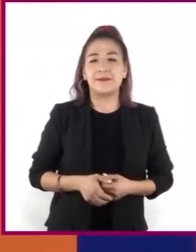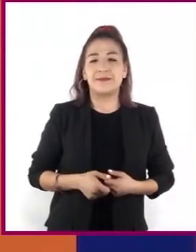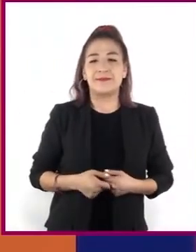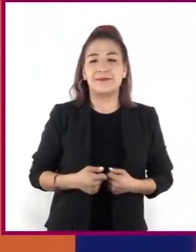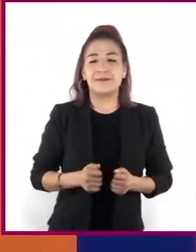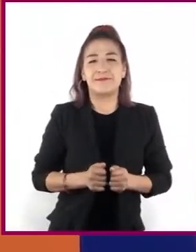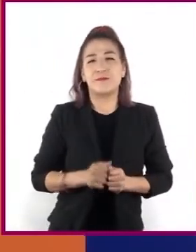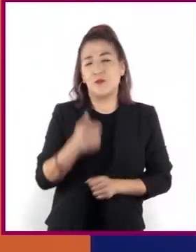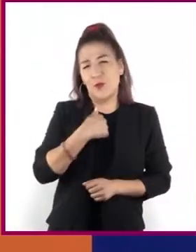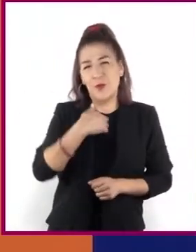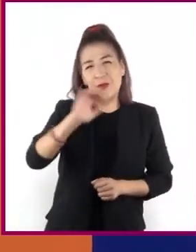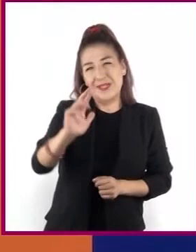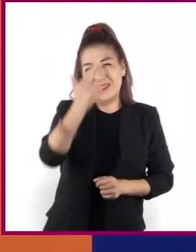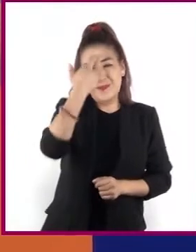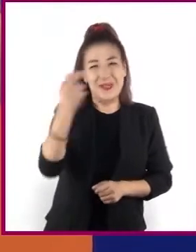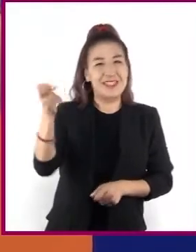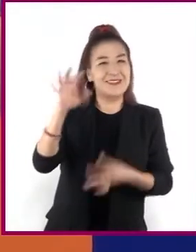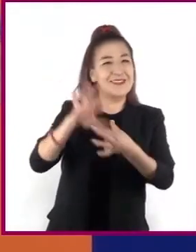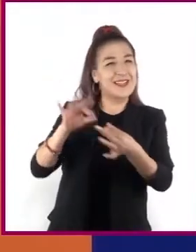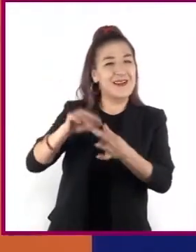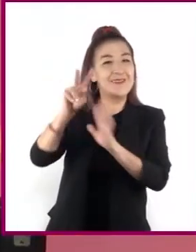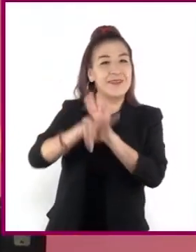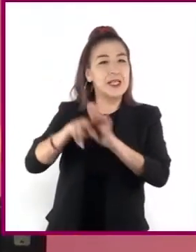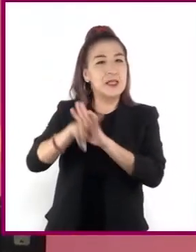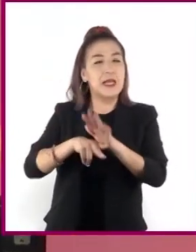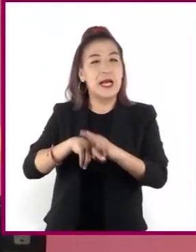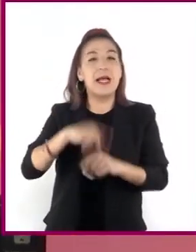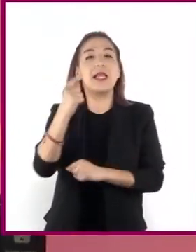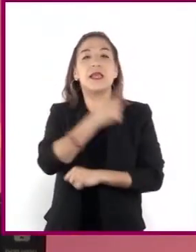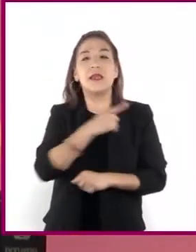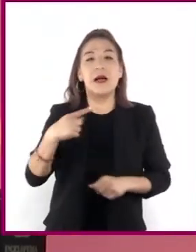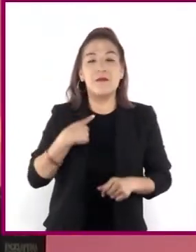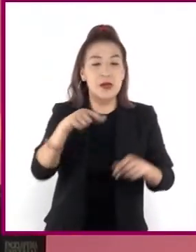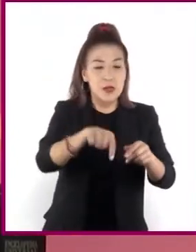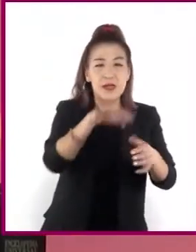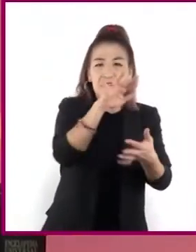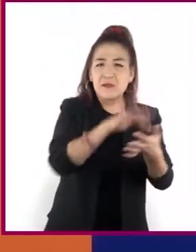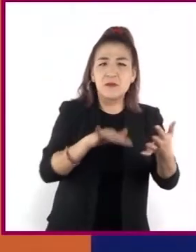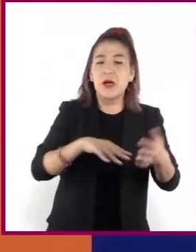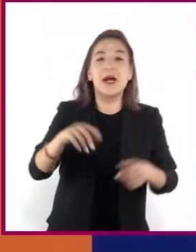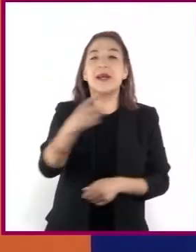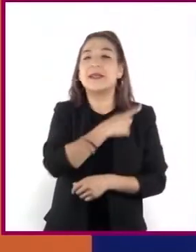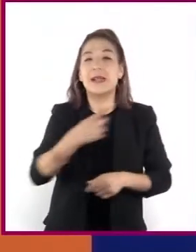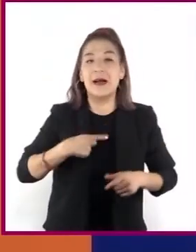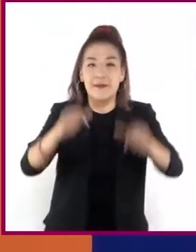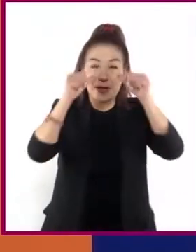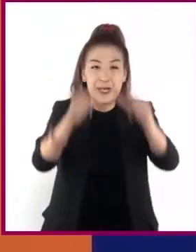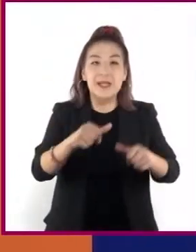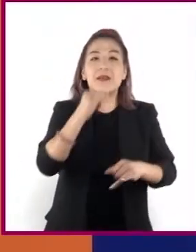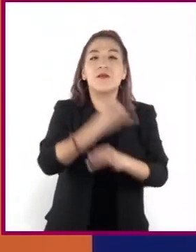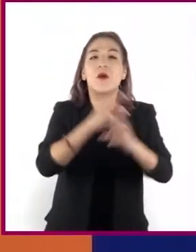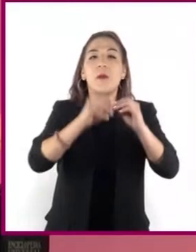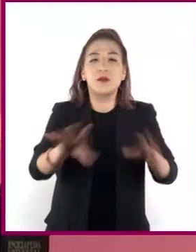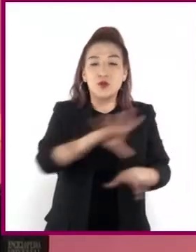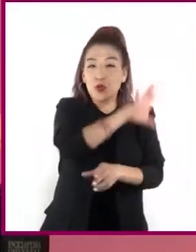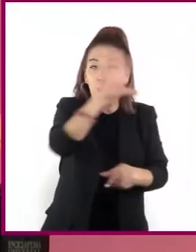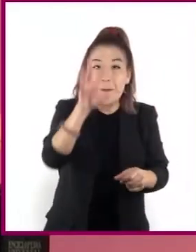Por lo que recuerdo del video, antes de ir al contenido y la redacción, debemos atender los elementos globales del